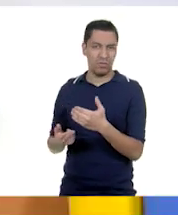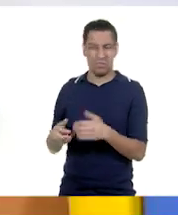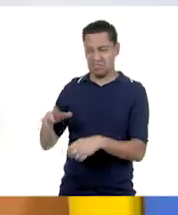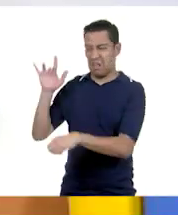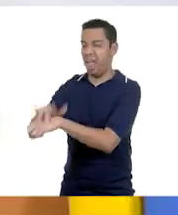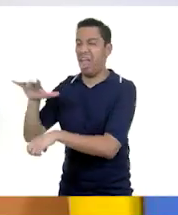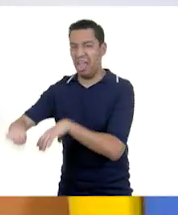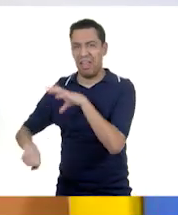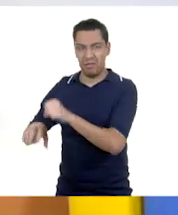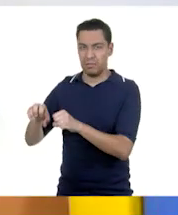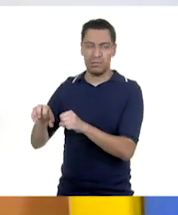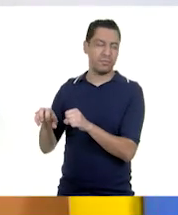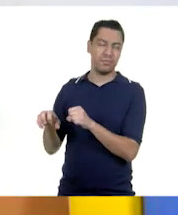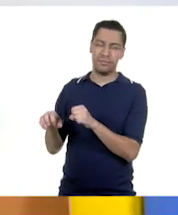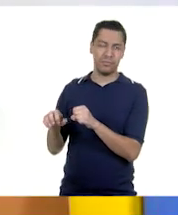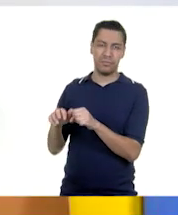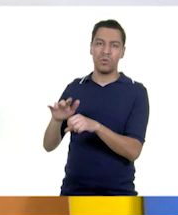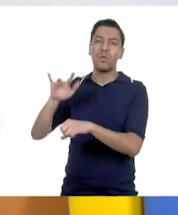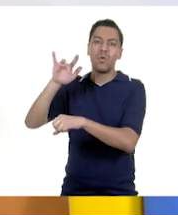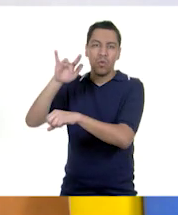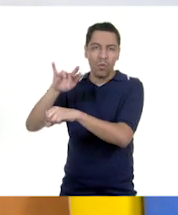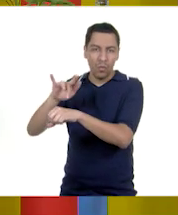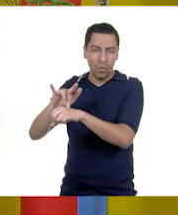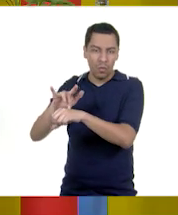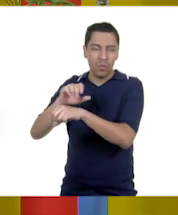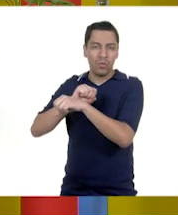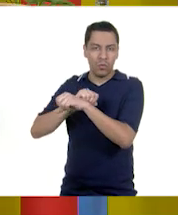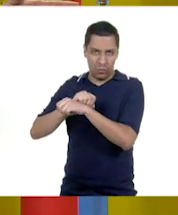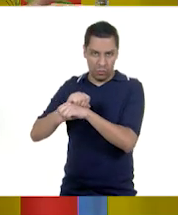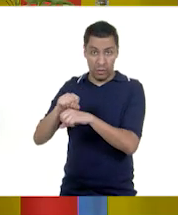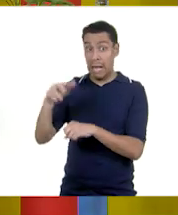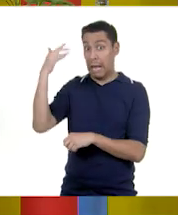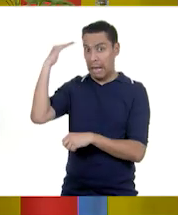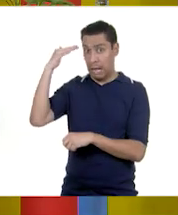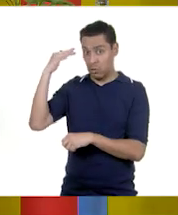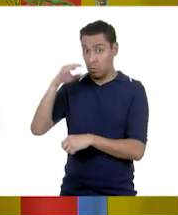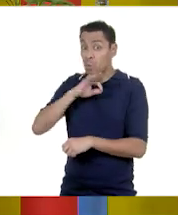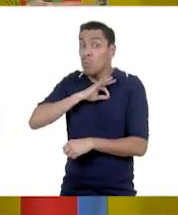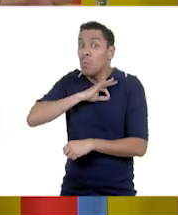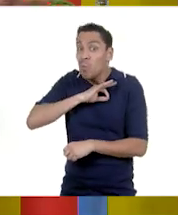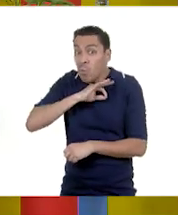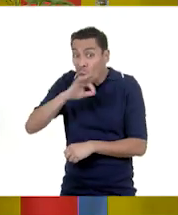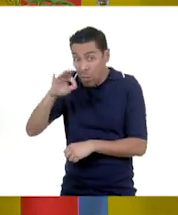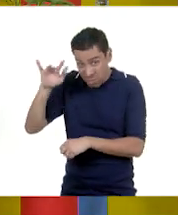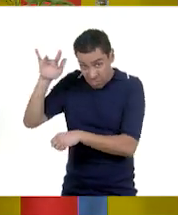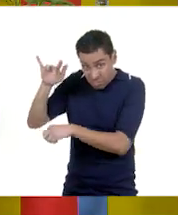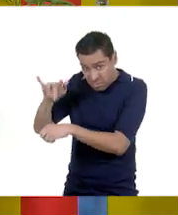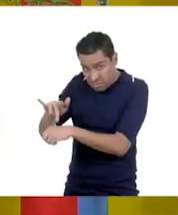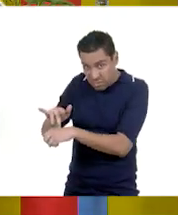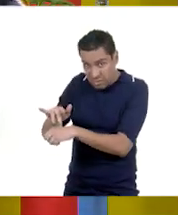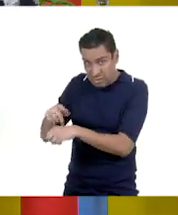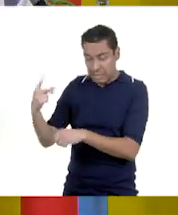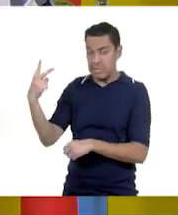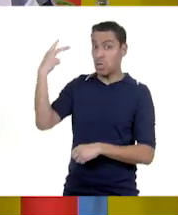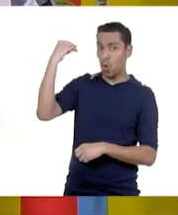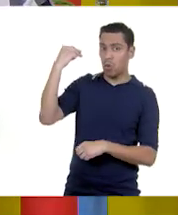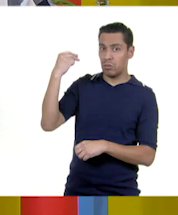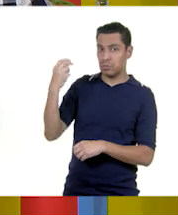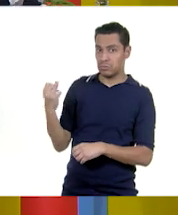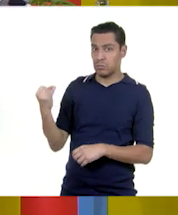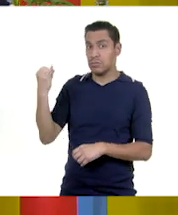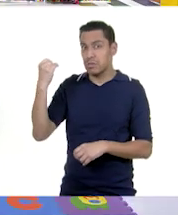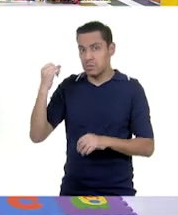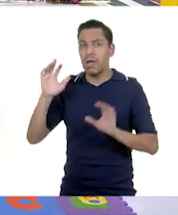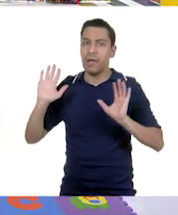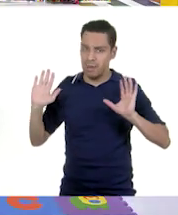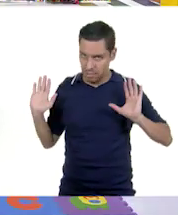cuidado y preferentemente así preguntarle es. A una persona adulta, ¿se puede? ¿Puedo acercarme, tocar su